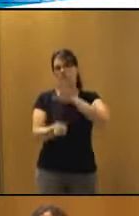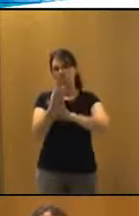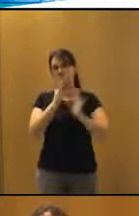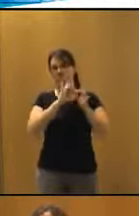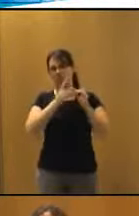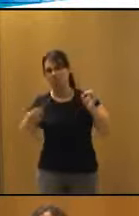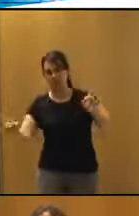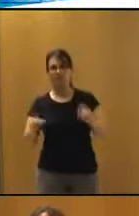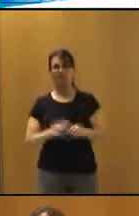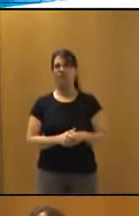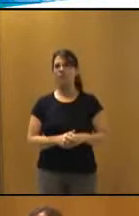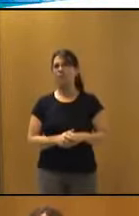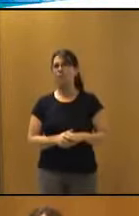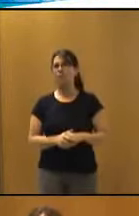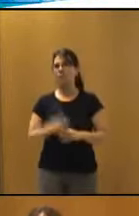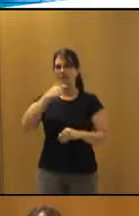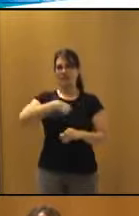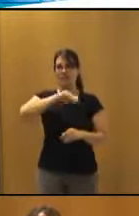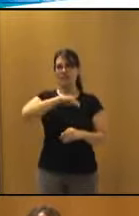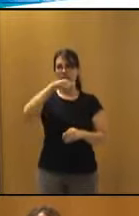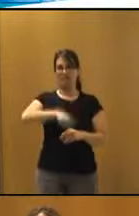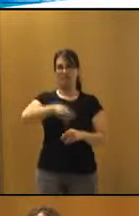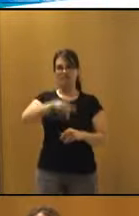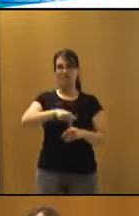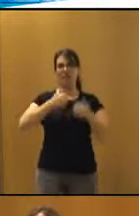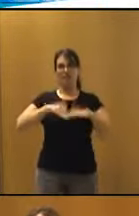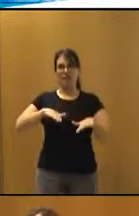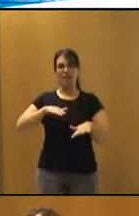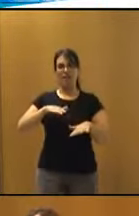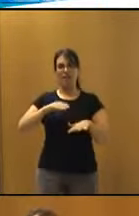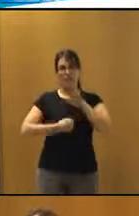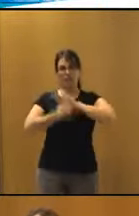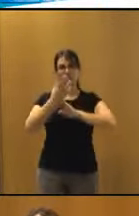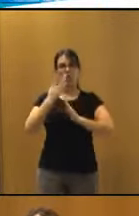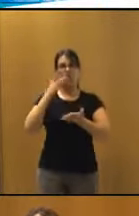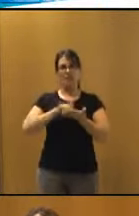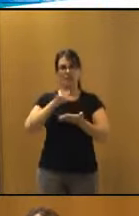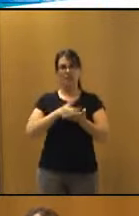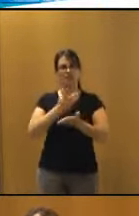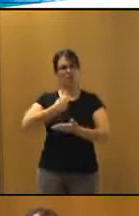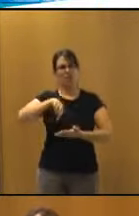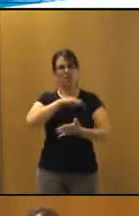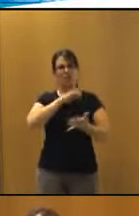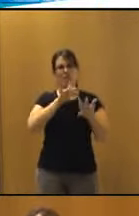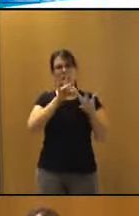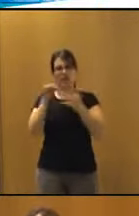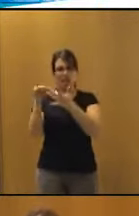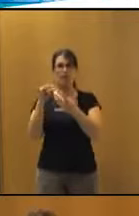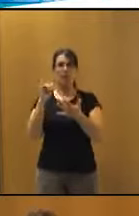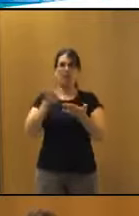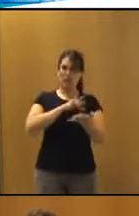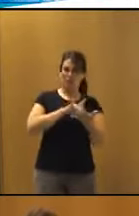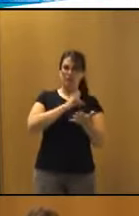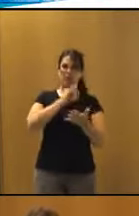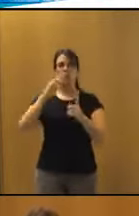50 Plus. Y en España, entonces en España, veis, tenemos una revista, somos líderes, tenemos una